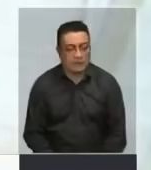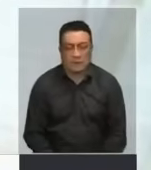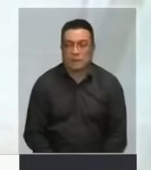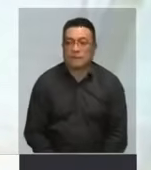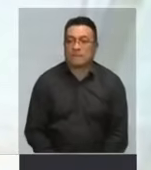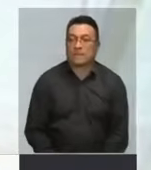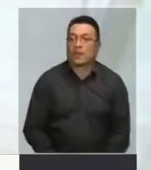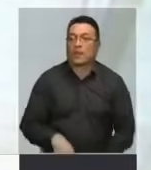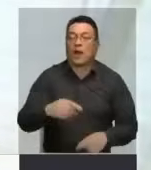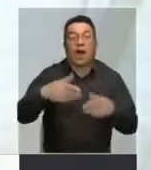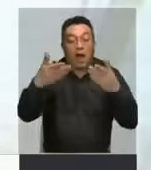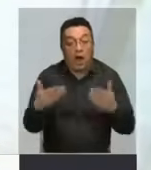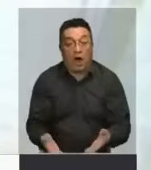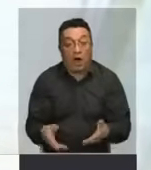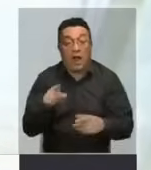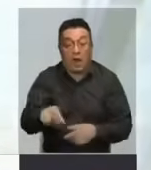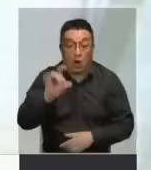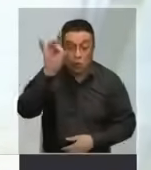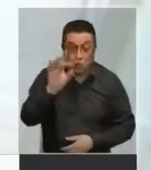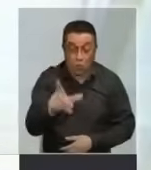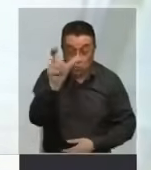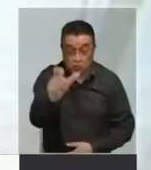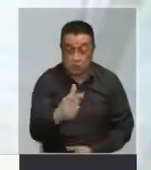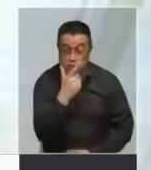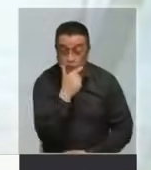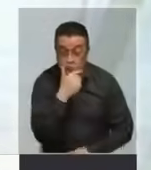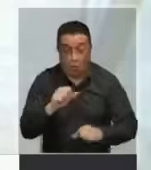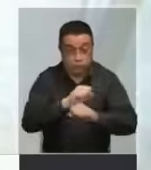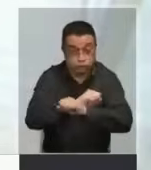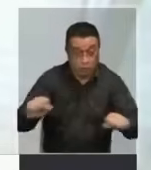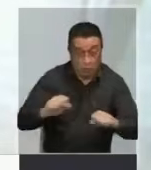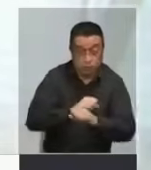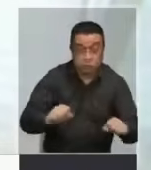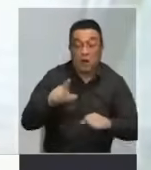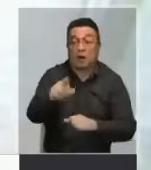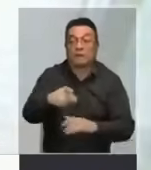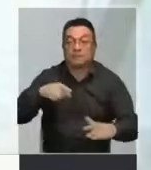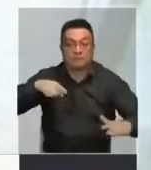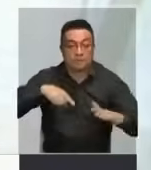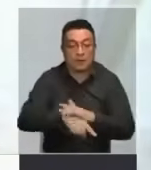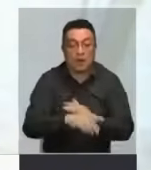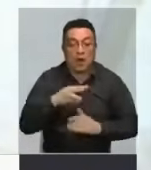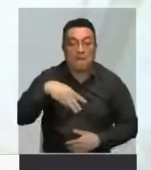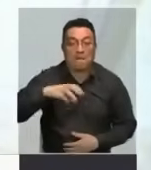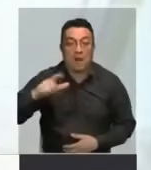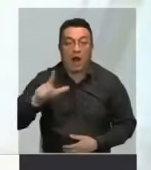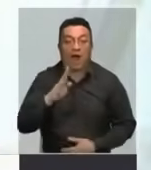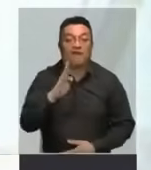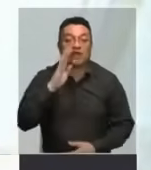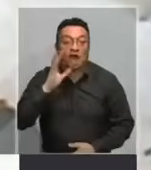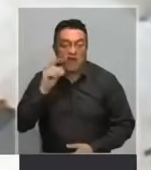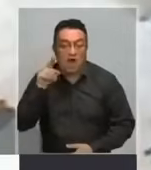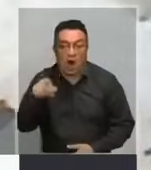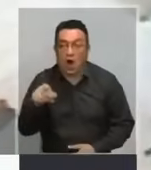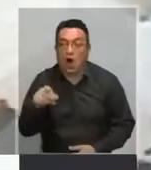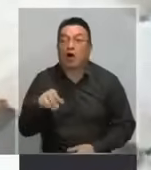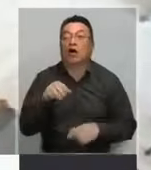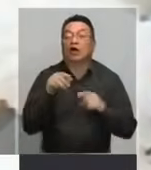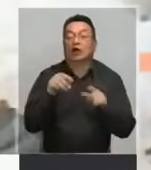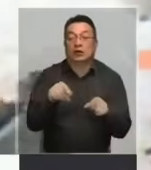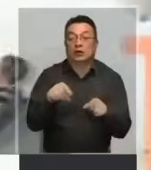Acá, el hasta ahora único sospechoso por las explosiones ingresa al mall Plaza Bio Bio, 13:51 con 6